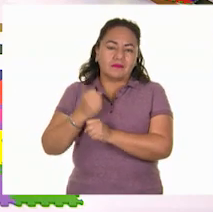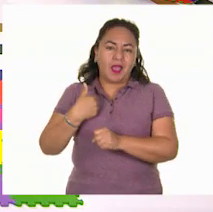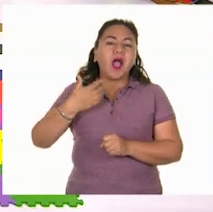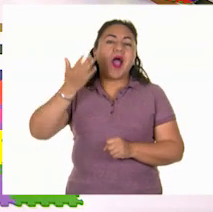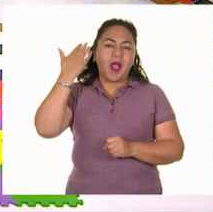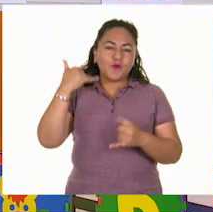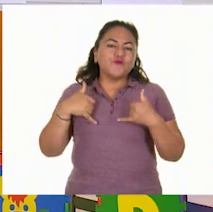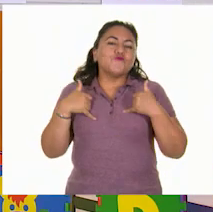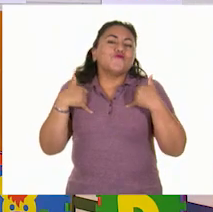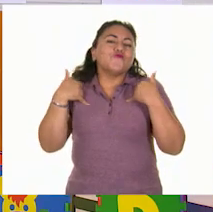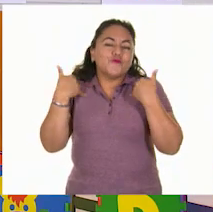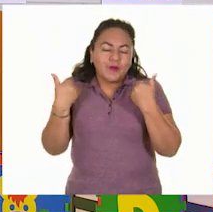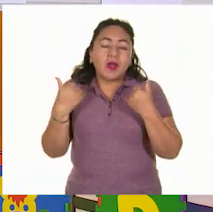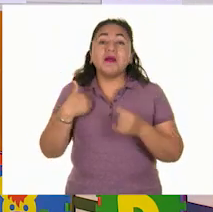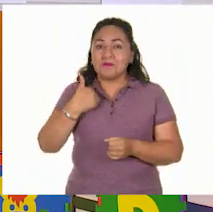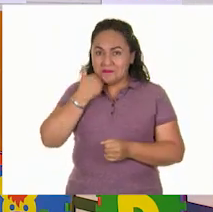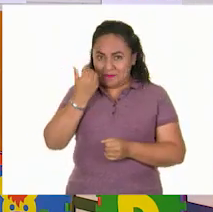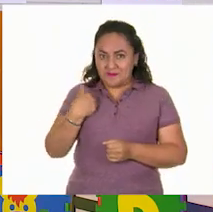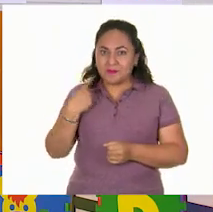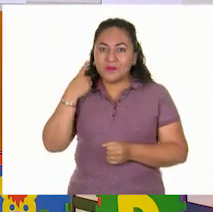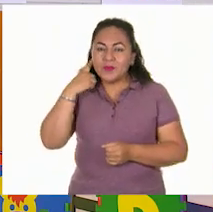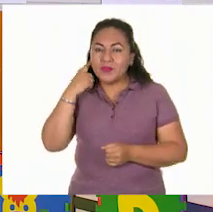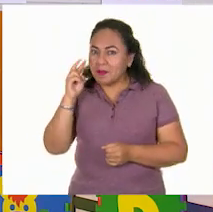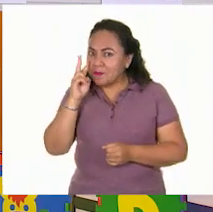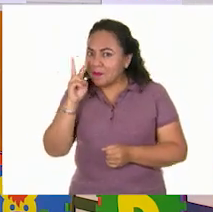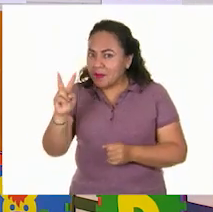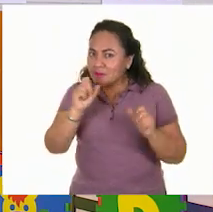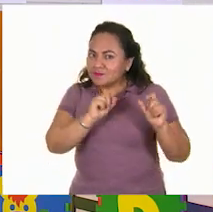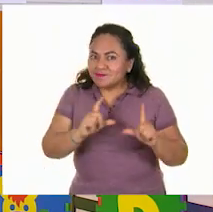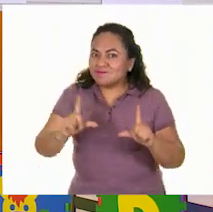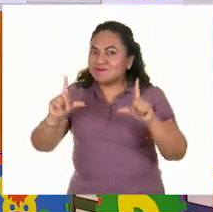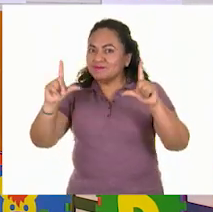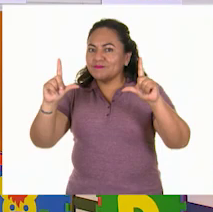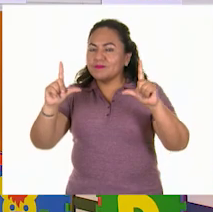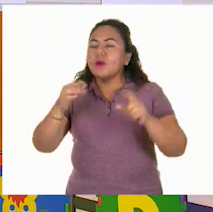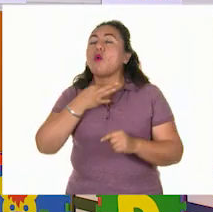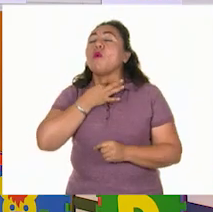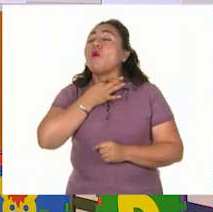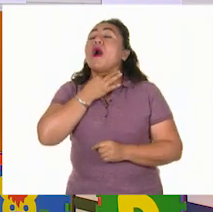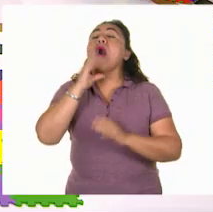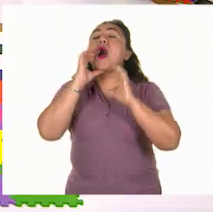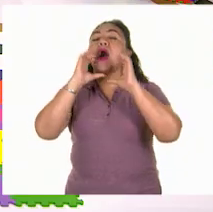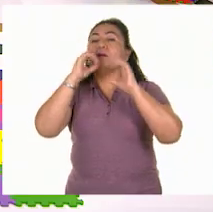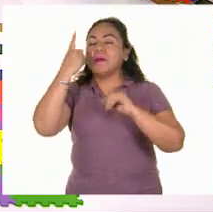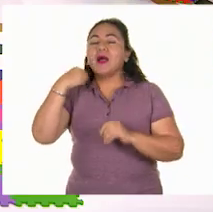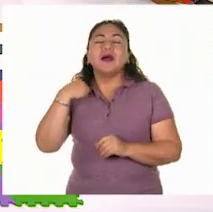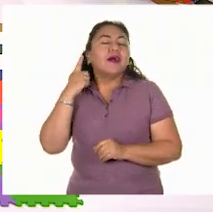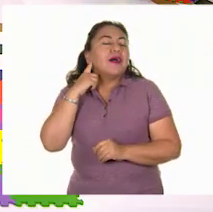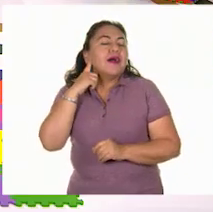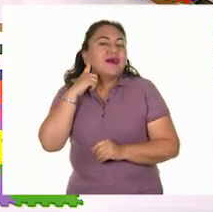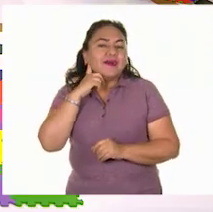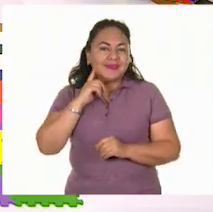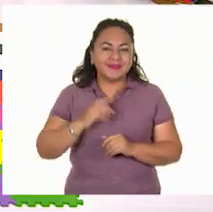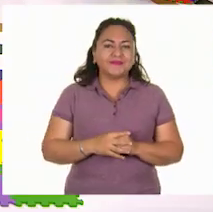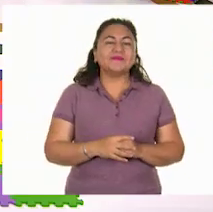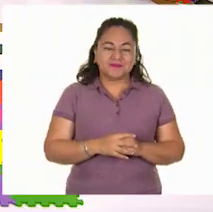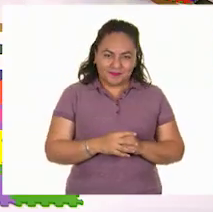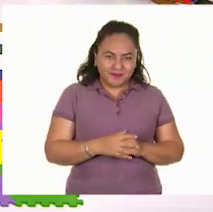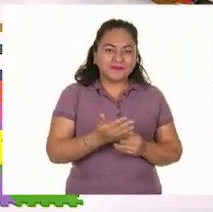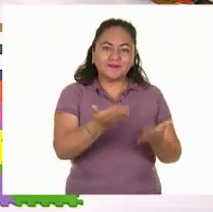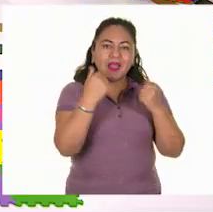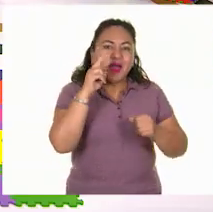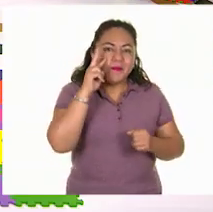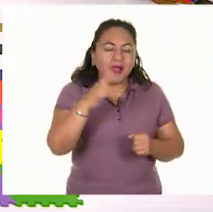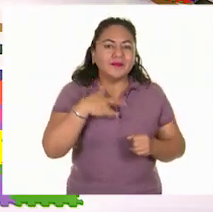Así que, ¿qué te parece si oímos y vemos este fragmento de ópera para mis oídos? Muy bien. Veamos y